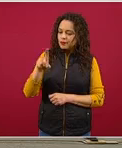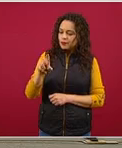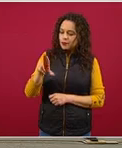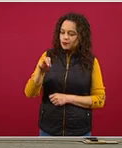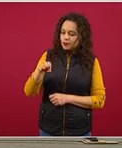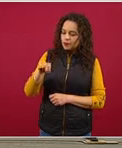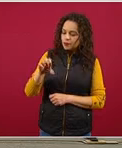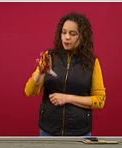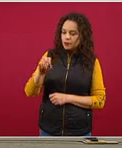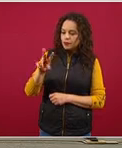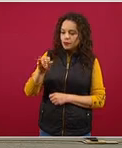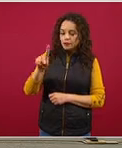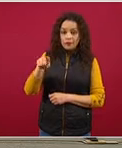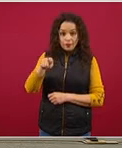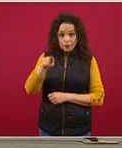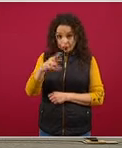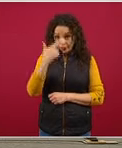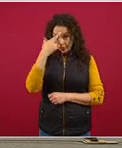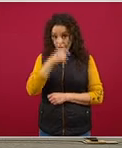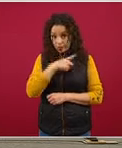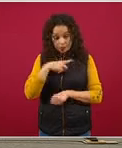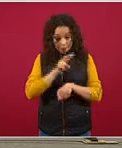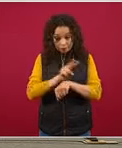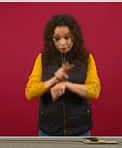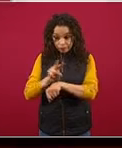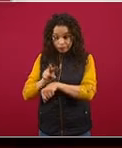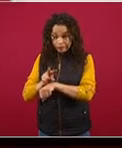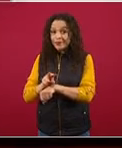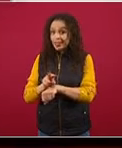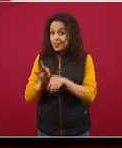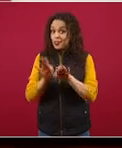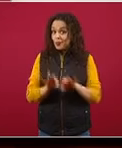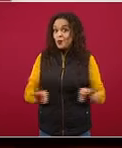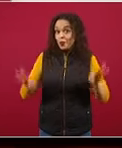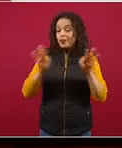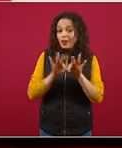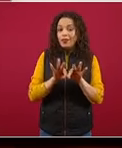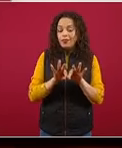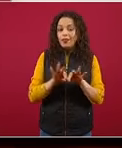que vigilar el síndrome es muy importante porque